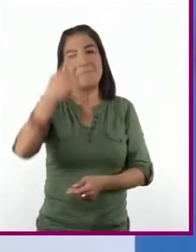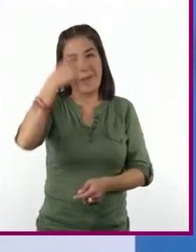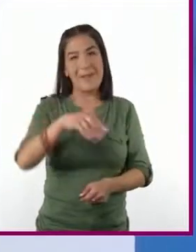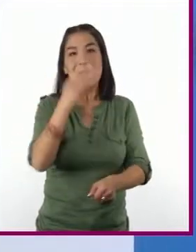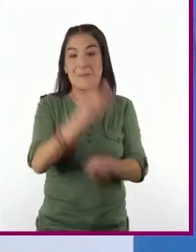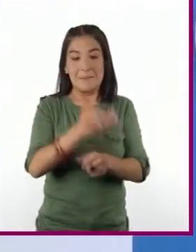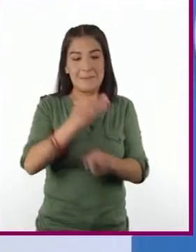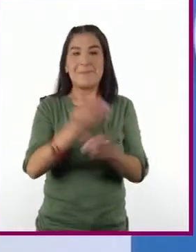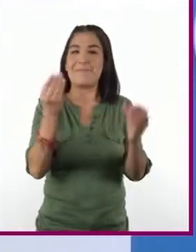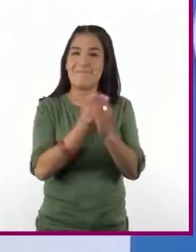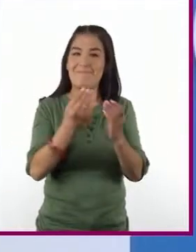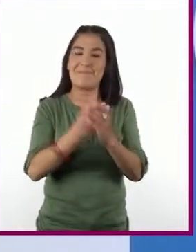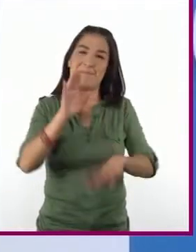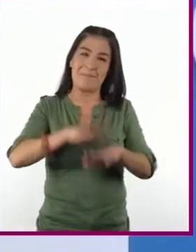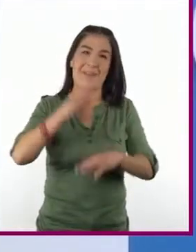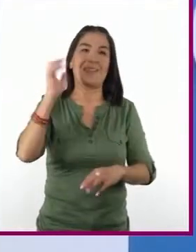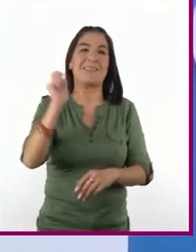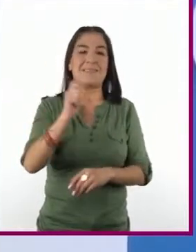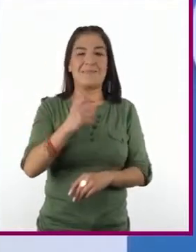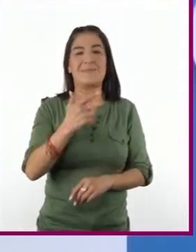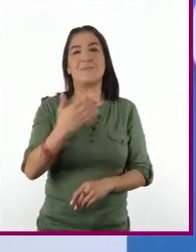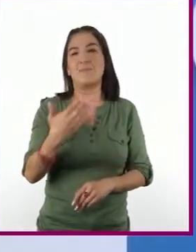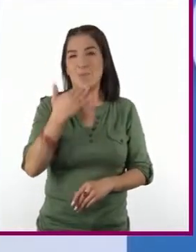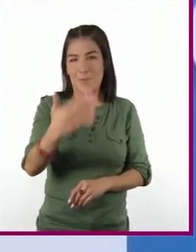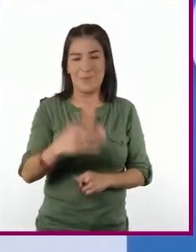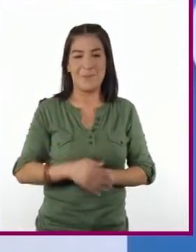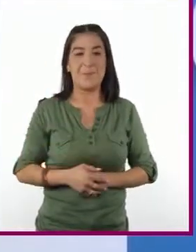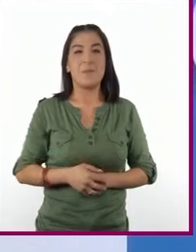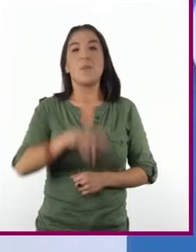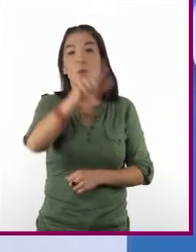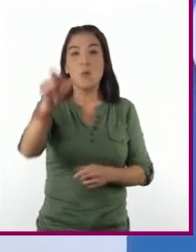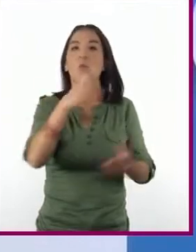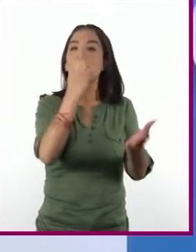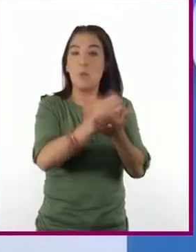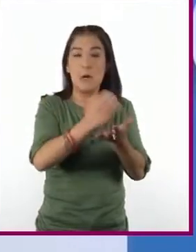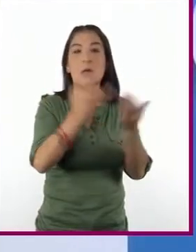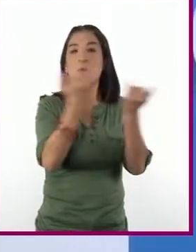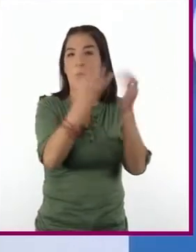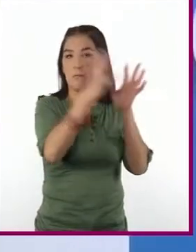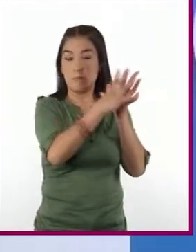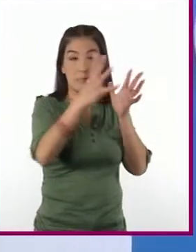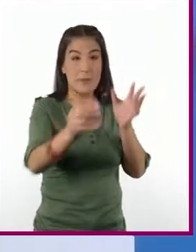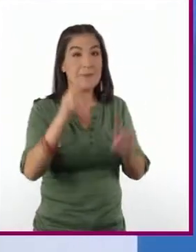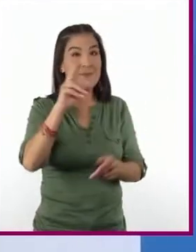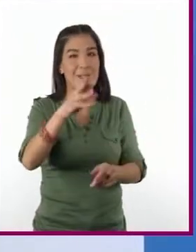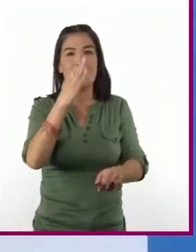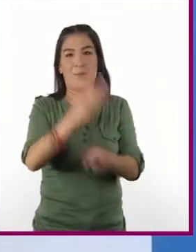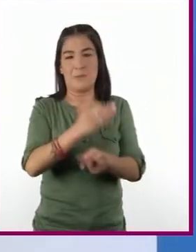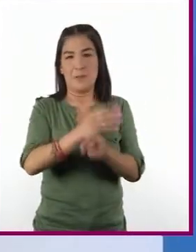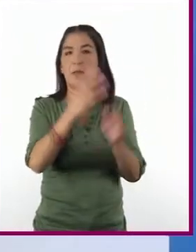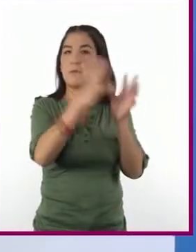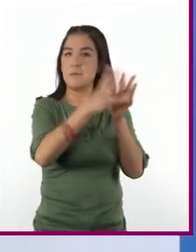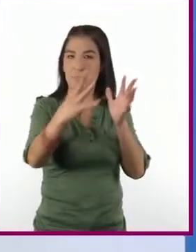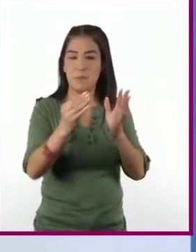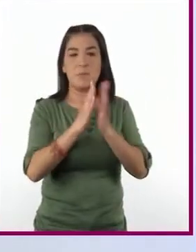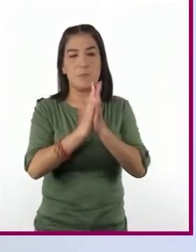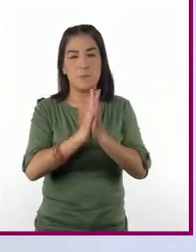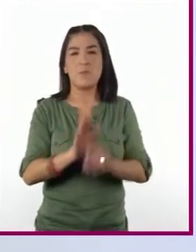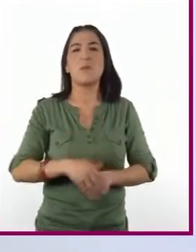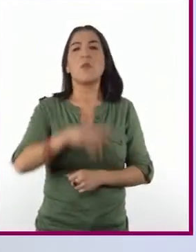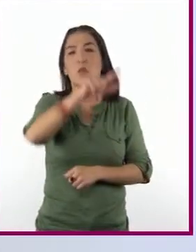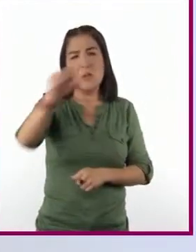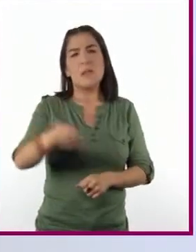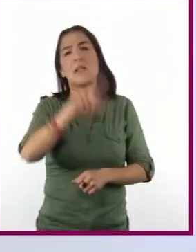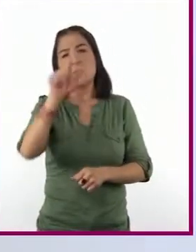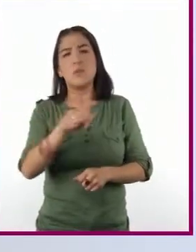sea enriquecedora. Procuren recrear en su cuaderno las figuras y las soluciones que mostraremos. Elaboren su propio resumen